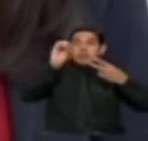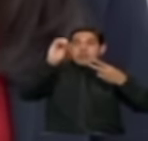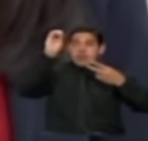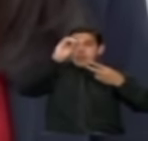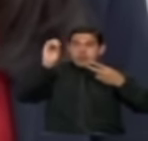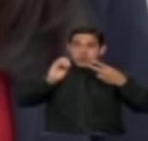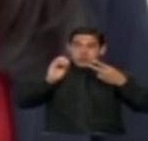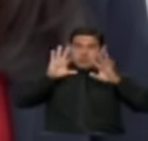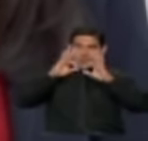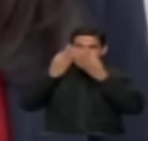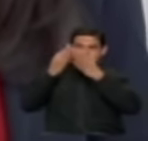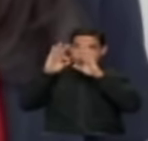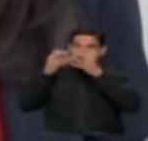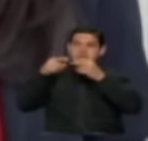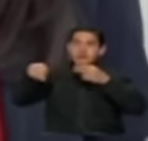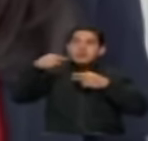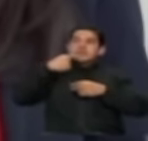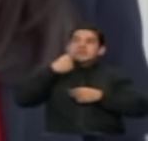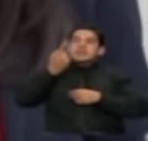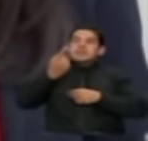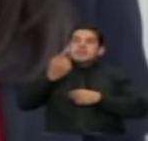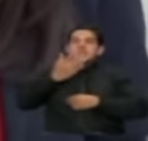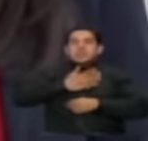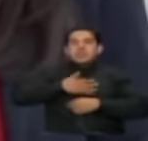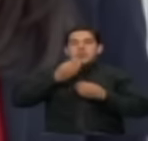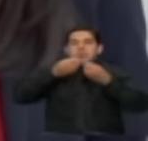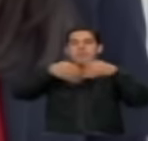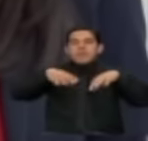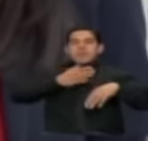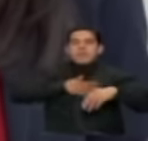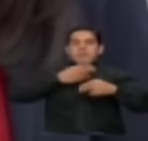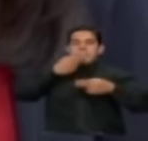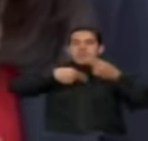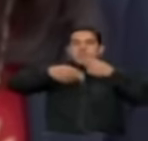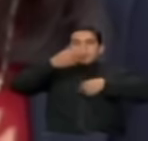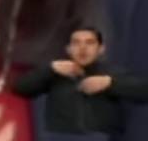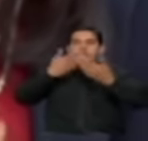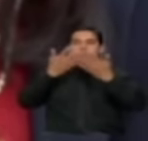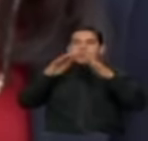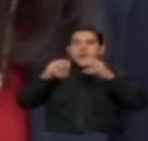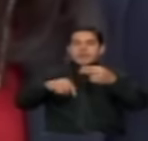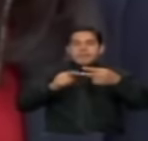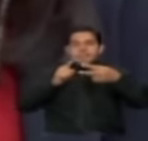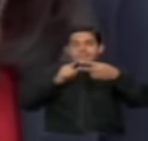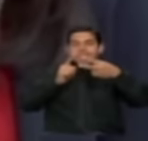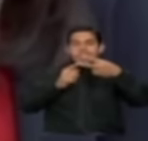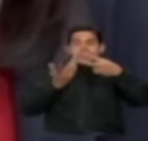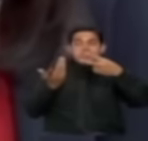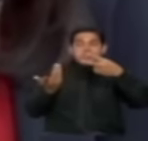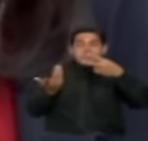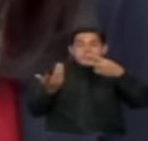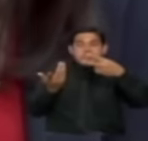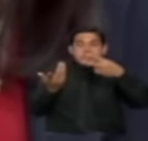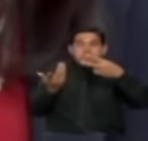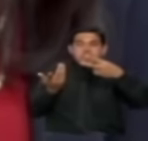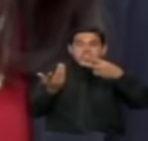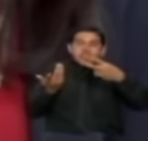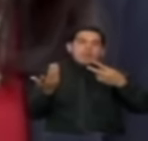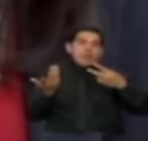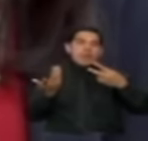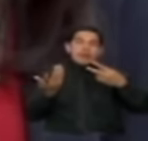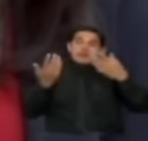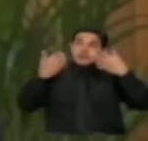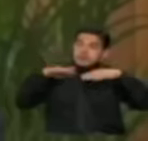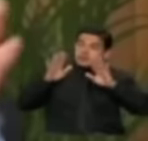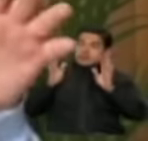estas familias señalan que han perdido un negocio o su fuente de generación de ingresos. En